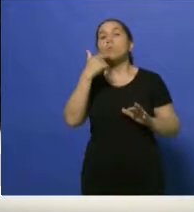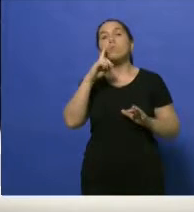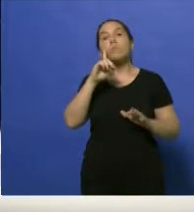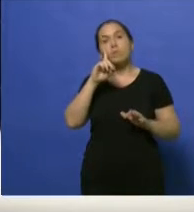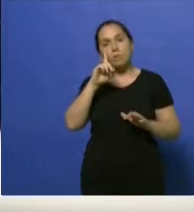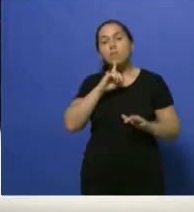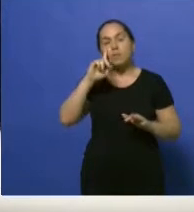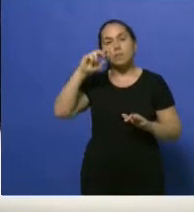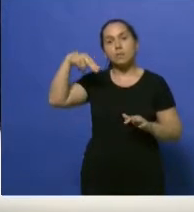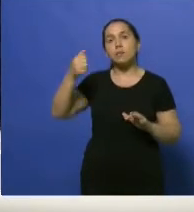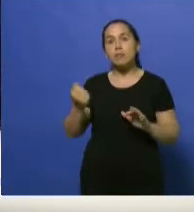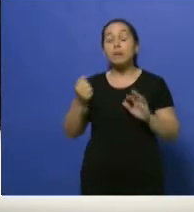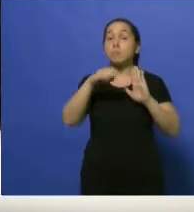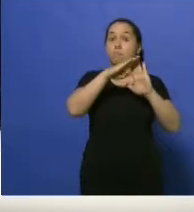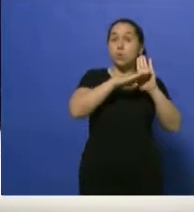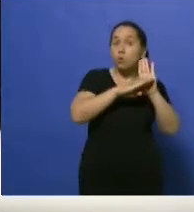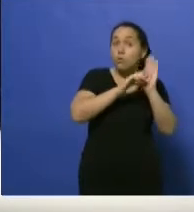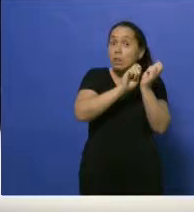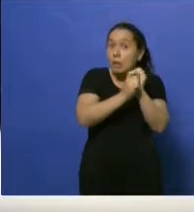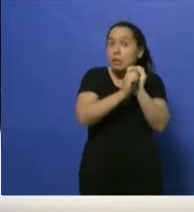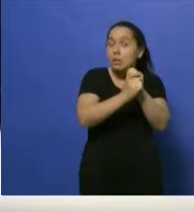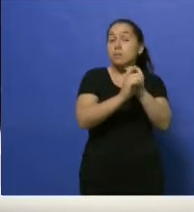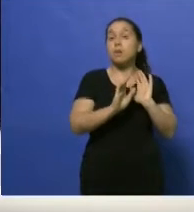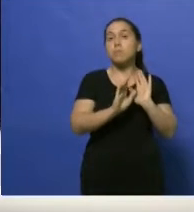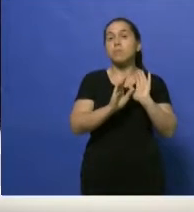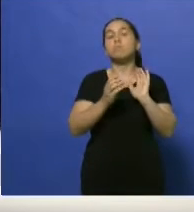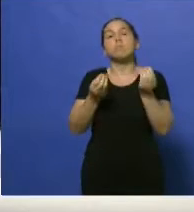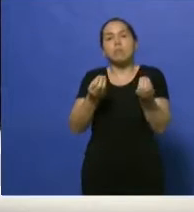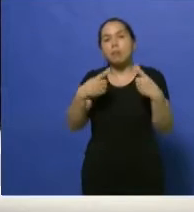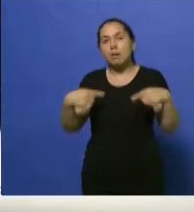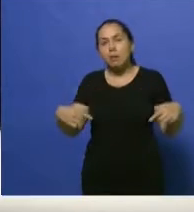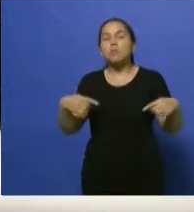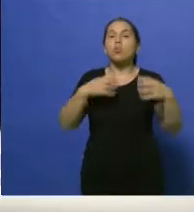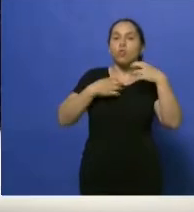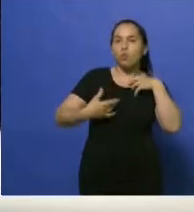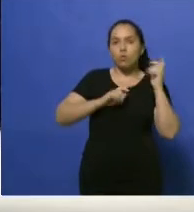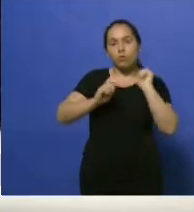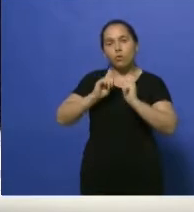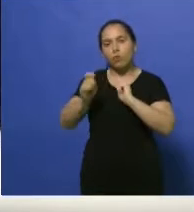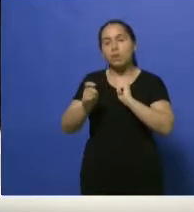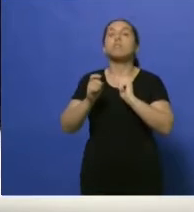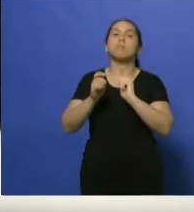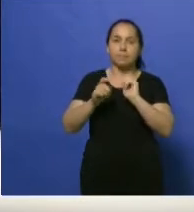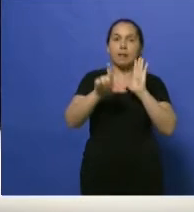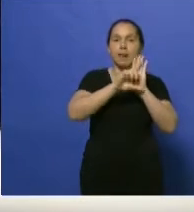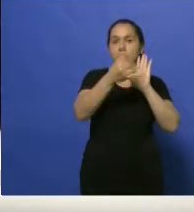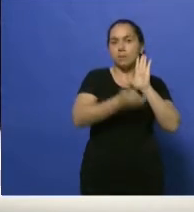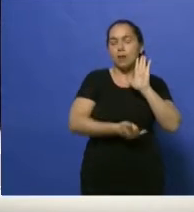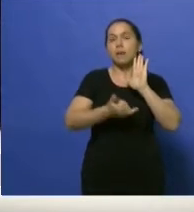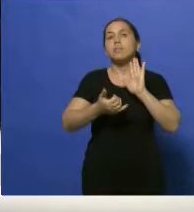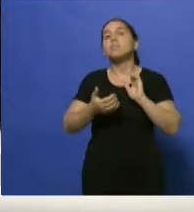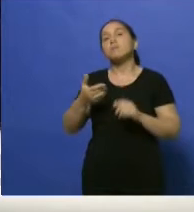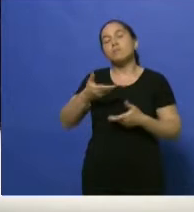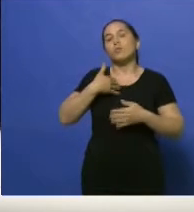los protocolos con respecto a la donación, pero siempre es importante y siempre es relevante generar conciencia contándote